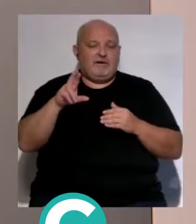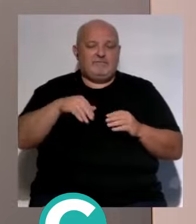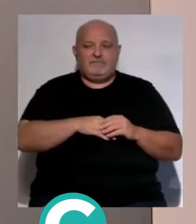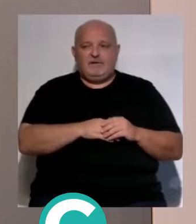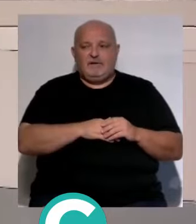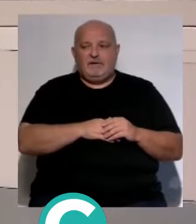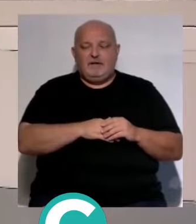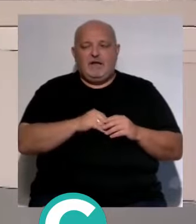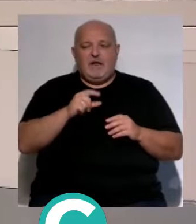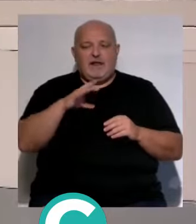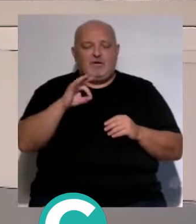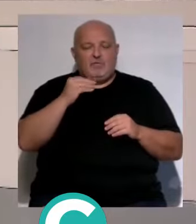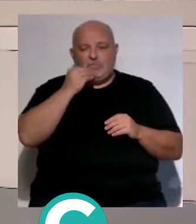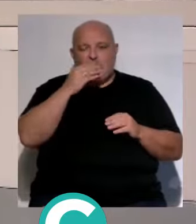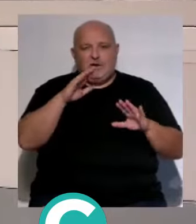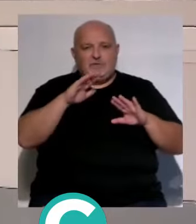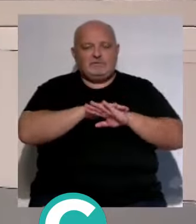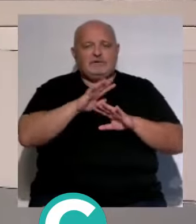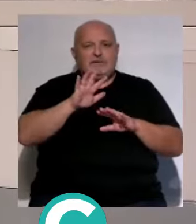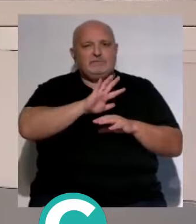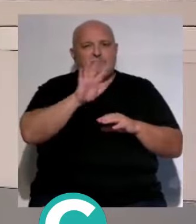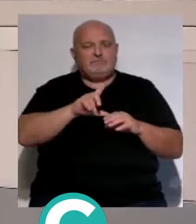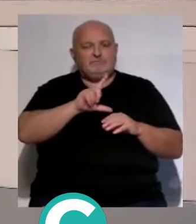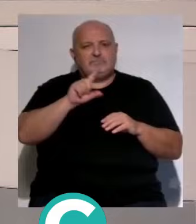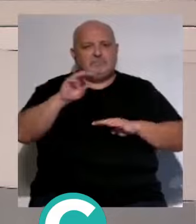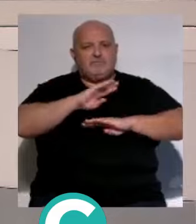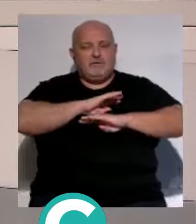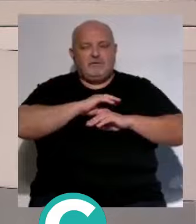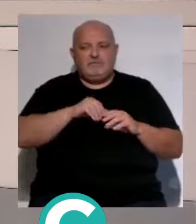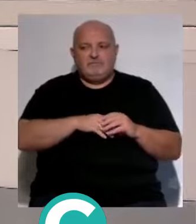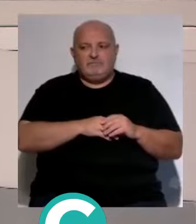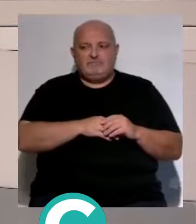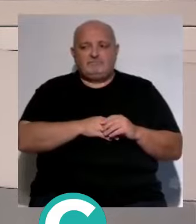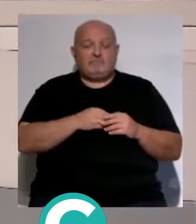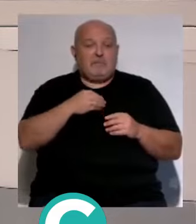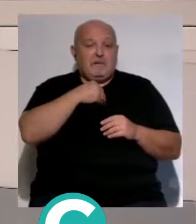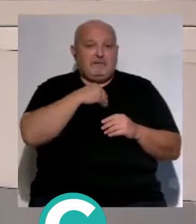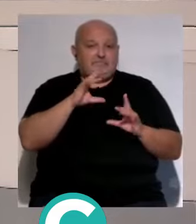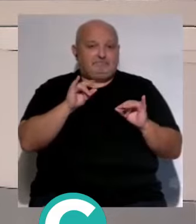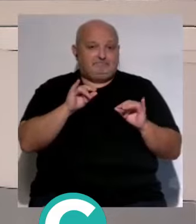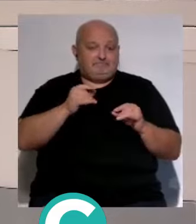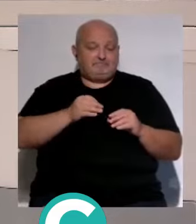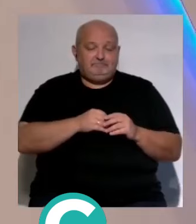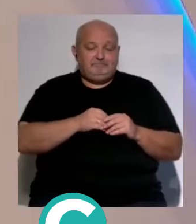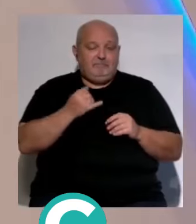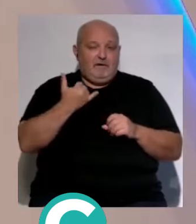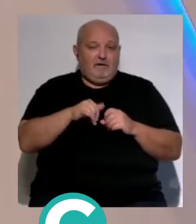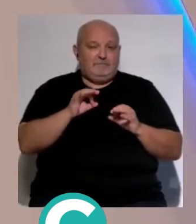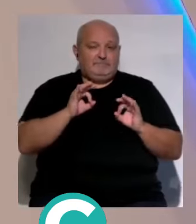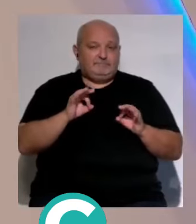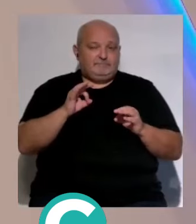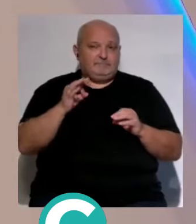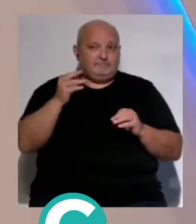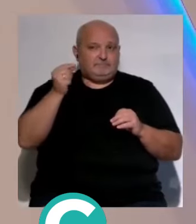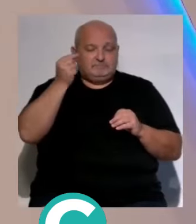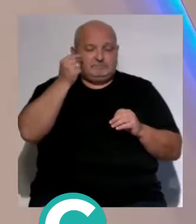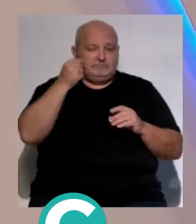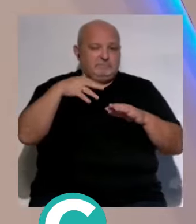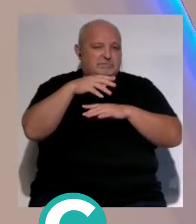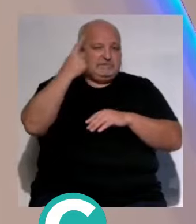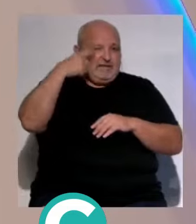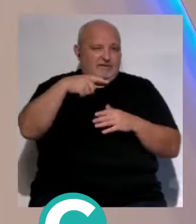Alejandro Moya, Ale, muy buenas. Buenas noches. ¿Qué te parece la marcha del guardameta? Bueno, pues sí, hombre, es una pena, pero lo que dice Jesús, al final esto era un grito a voz.